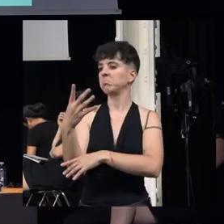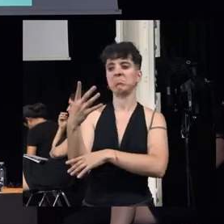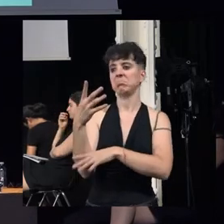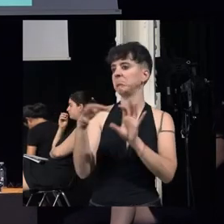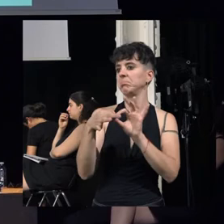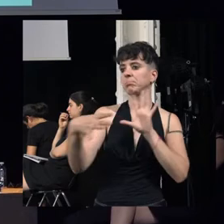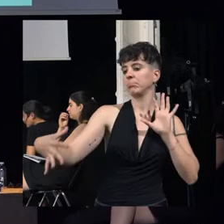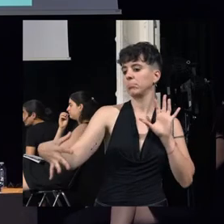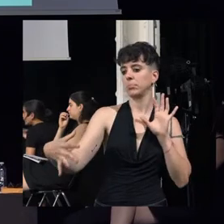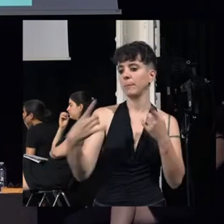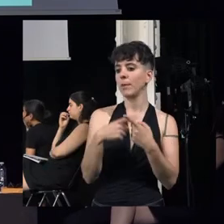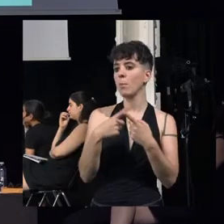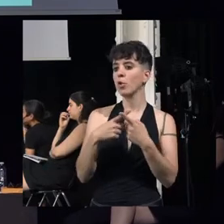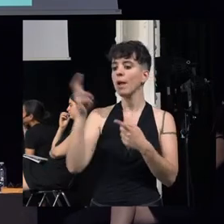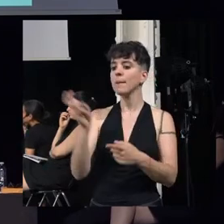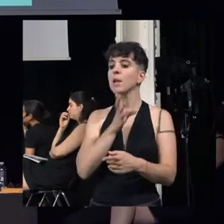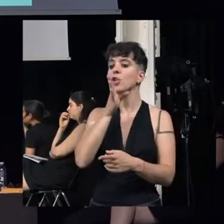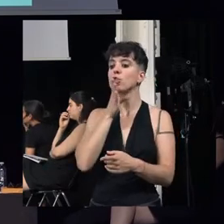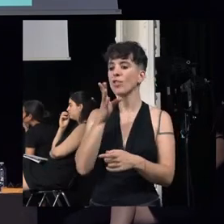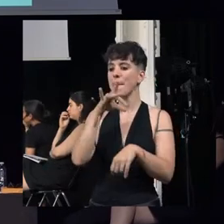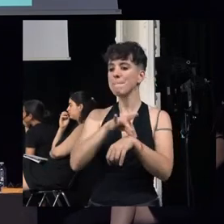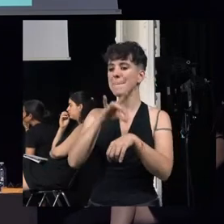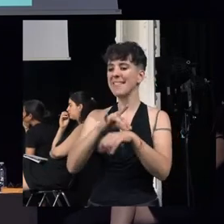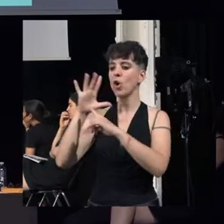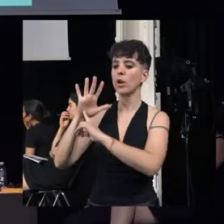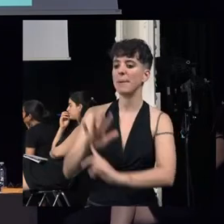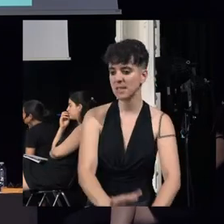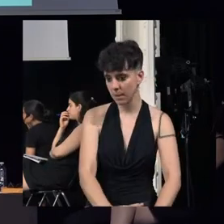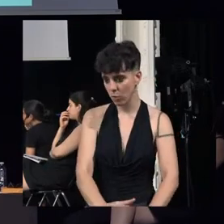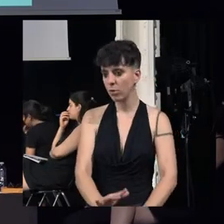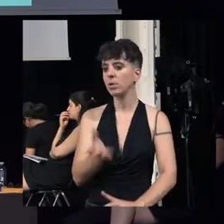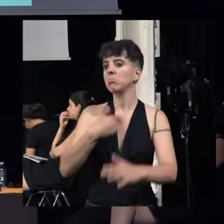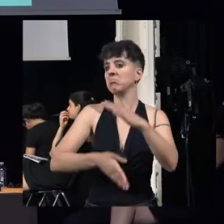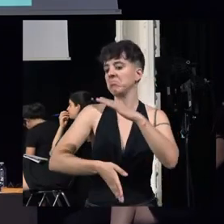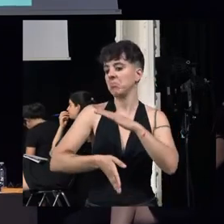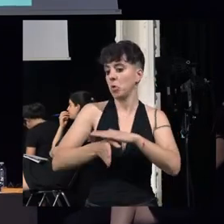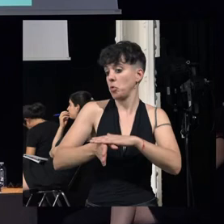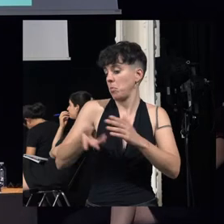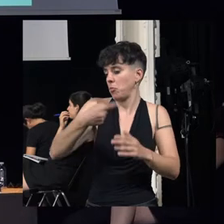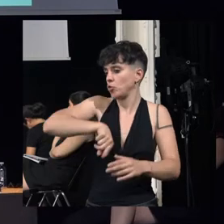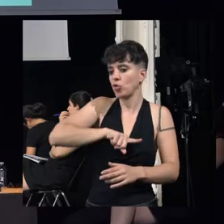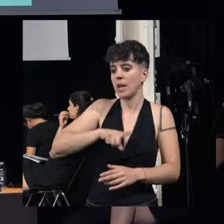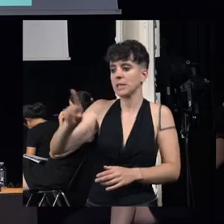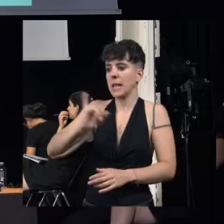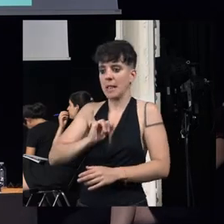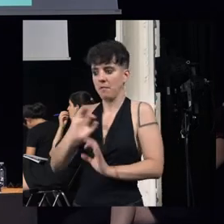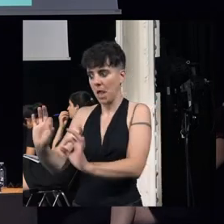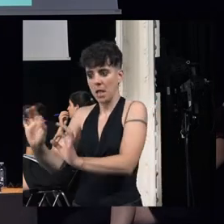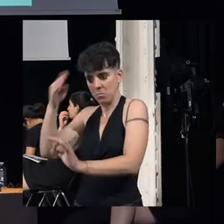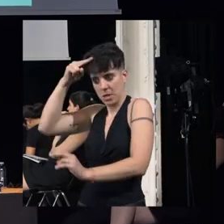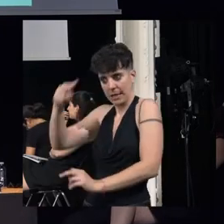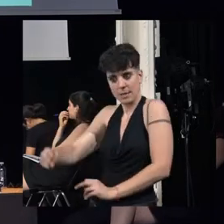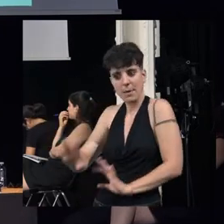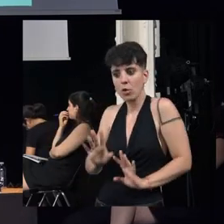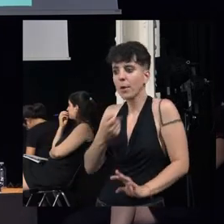de terminológico médico represivo y continúa, respetamos las personas que se identifiquen así, pero para nosotros no nos